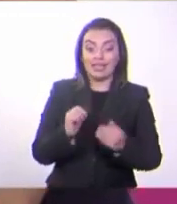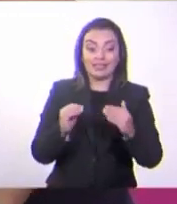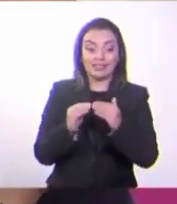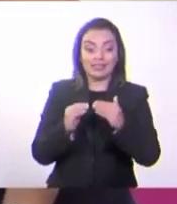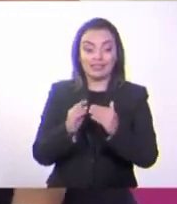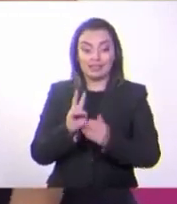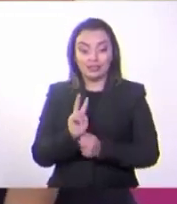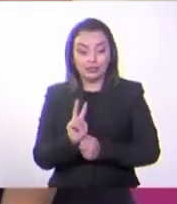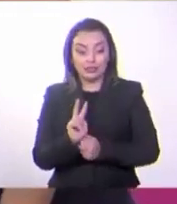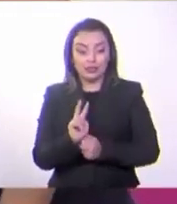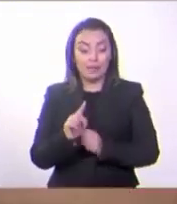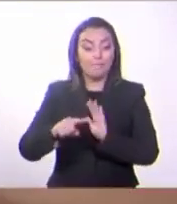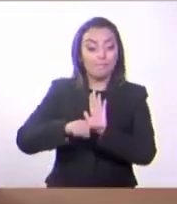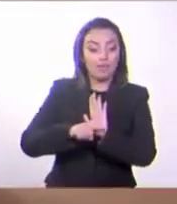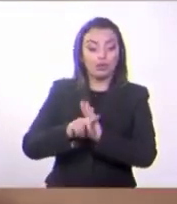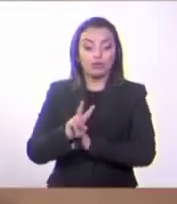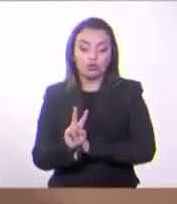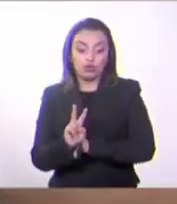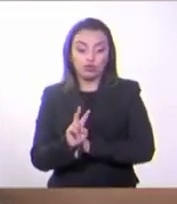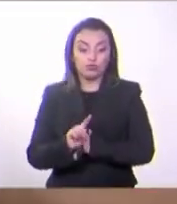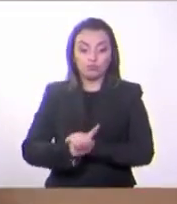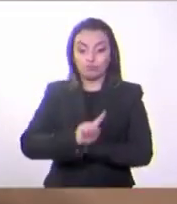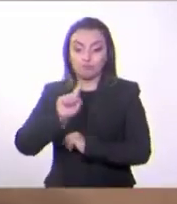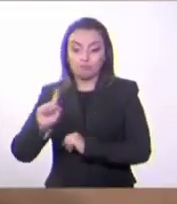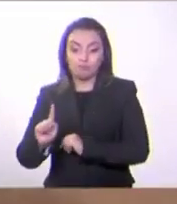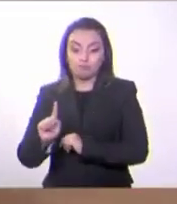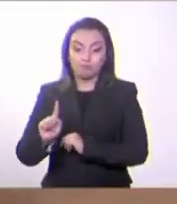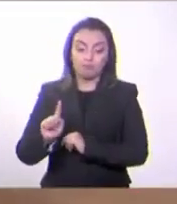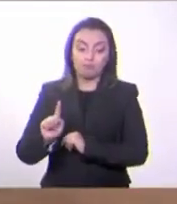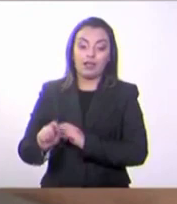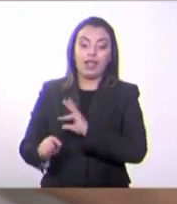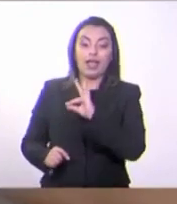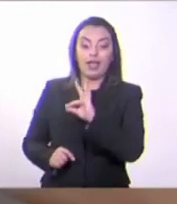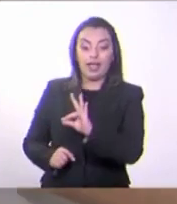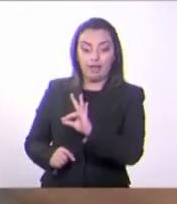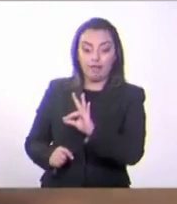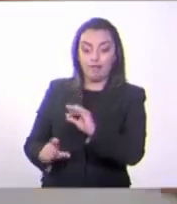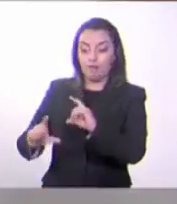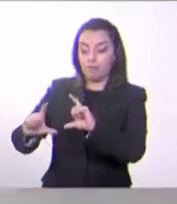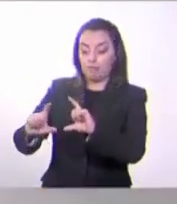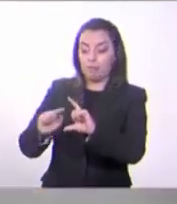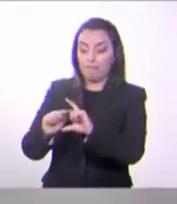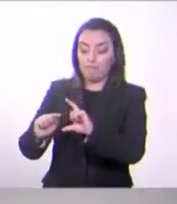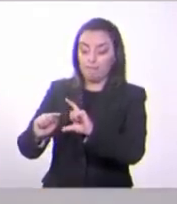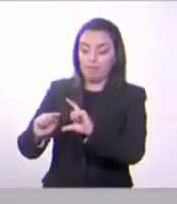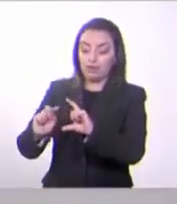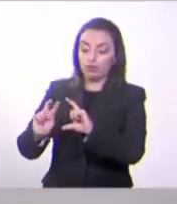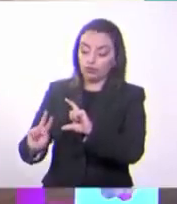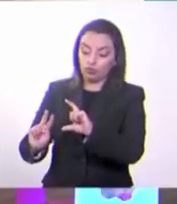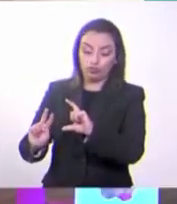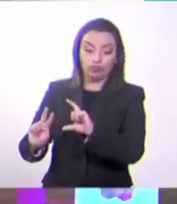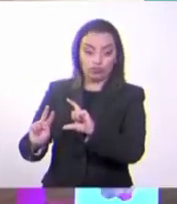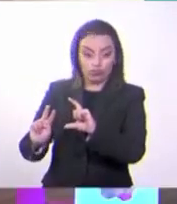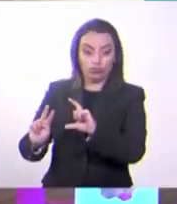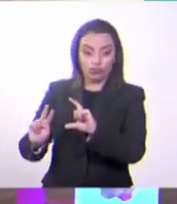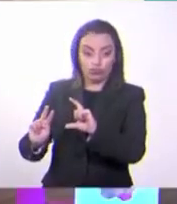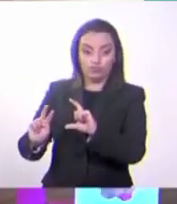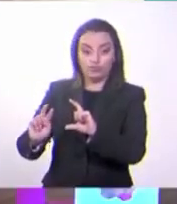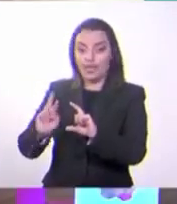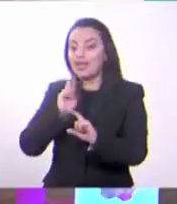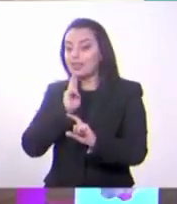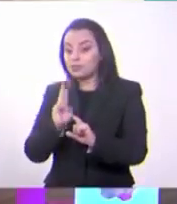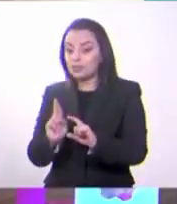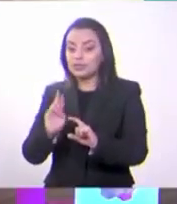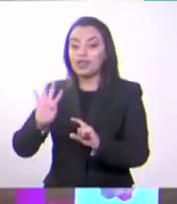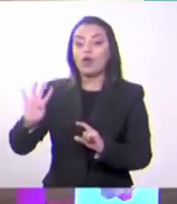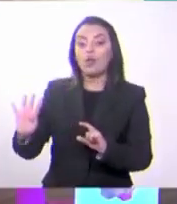función f de menos 2, también me Me da dio 4. Qué bien. Entonces te